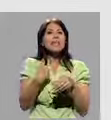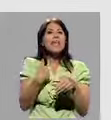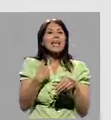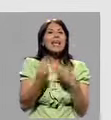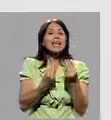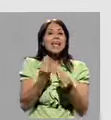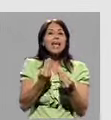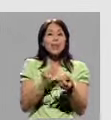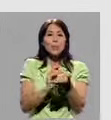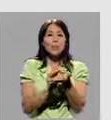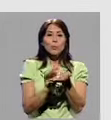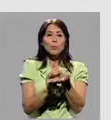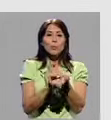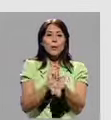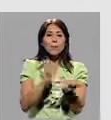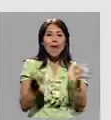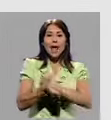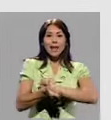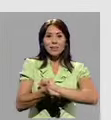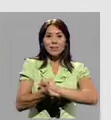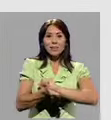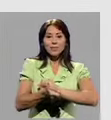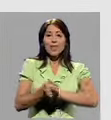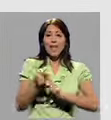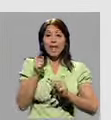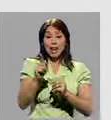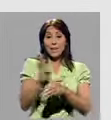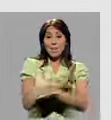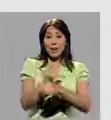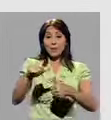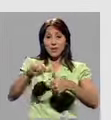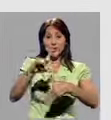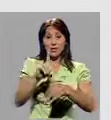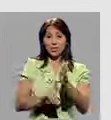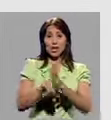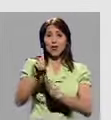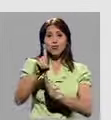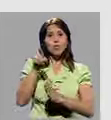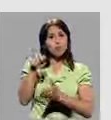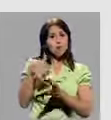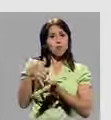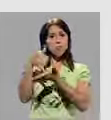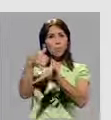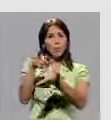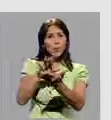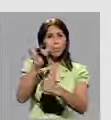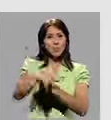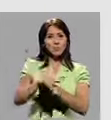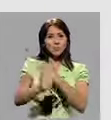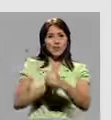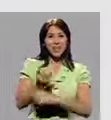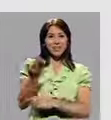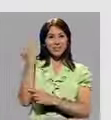con un transcriptor a braille. El Banco Interamericano de Desarrollo premió en el 2012 a Leal por su proyecto.